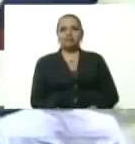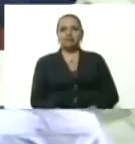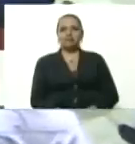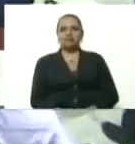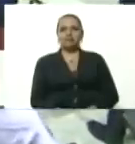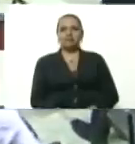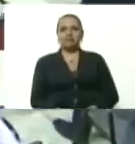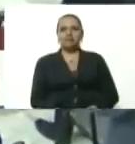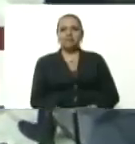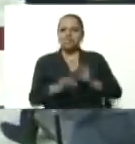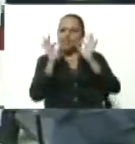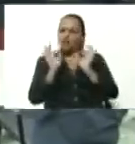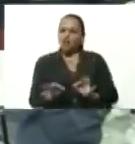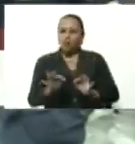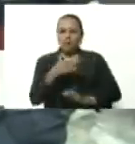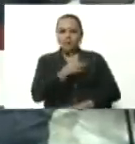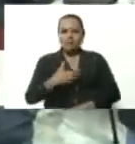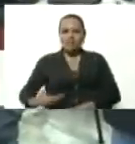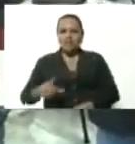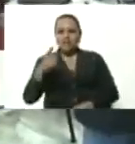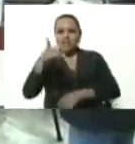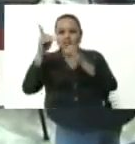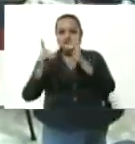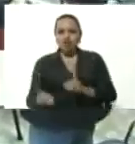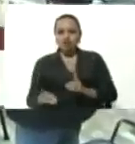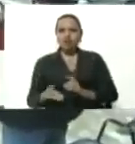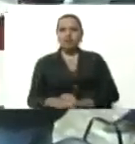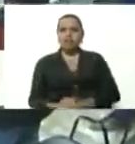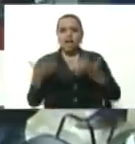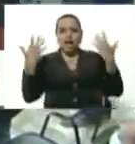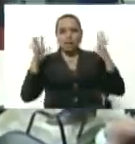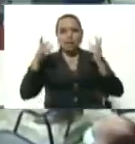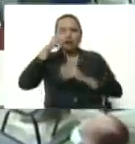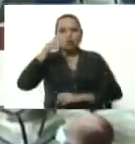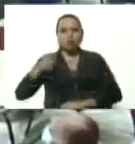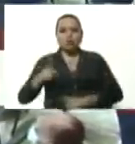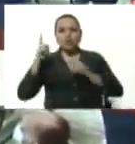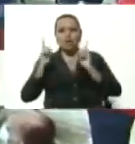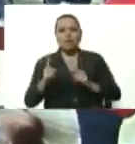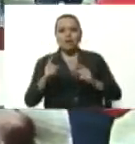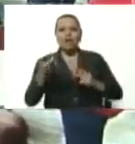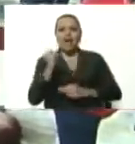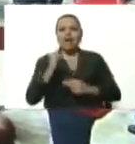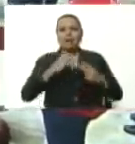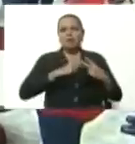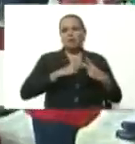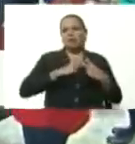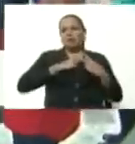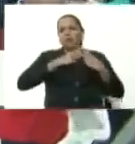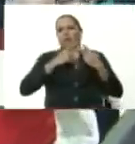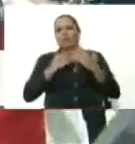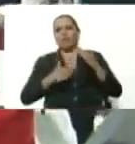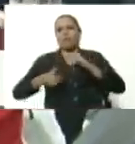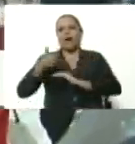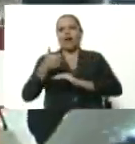Cuente, presidente, que esas decisiones no solo las aplaude el pueblo, sino que le suben la moral al pueblo de Venezuela.